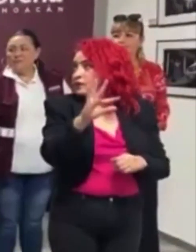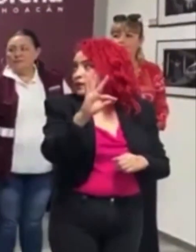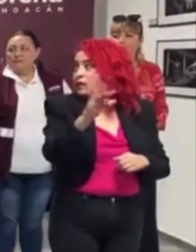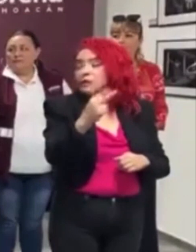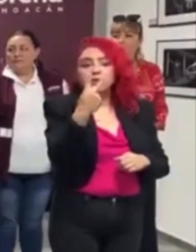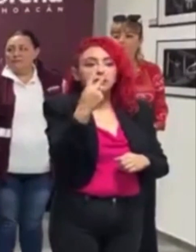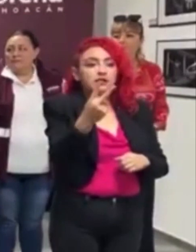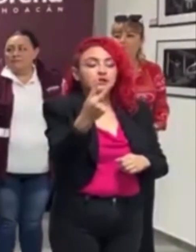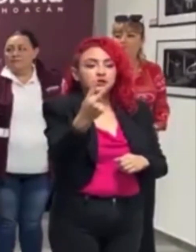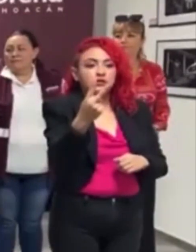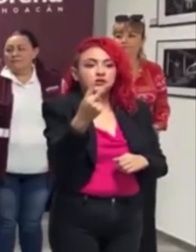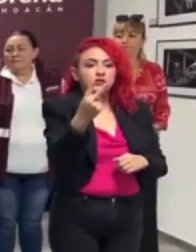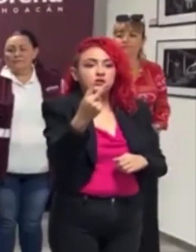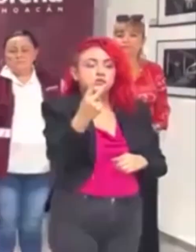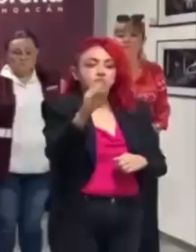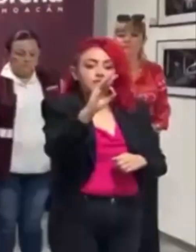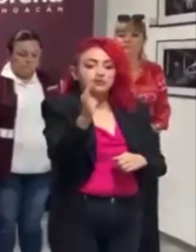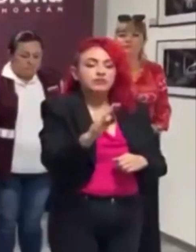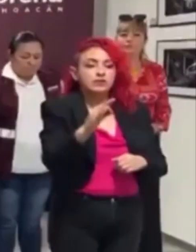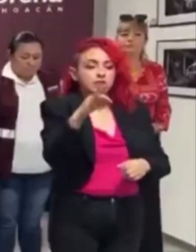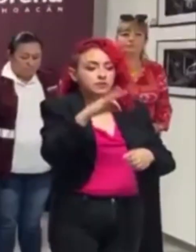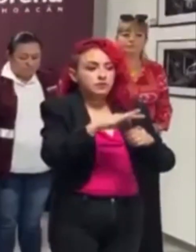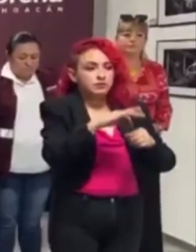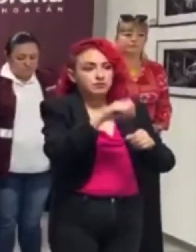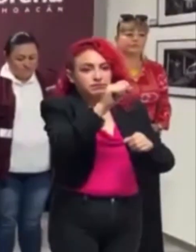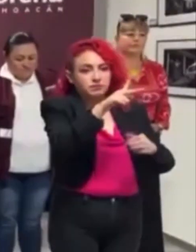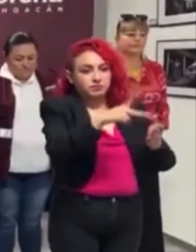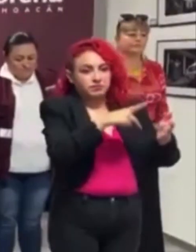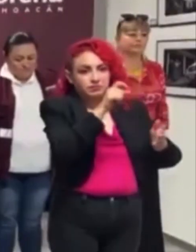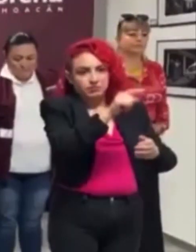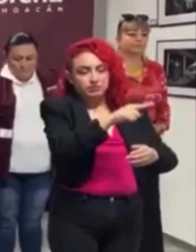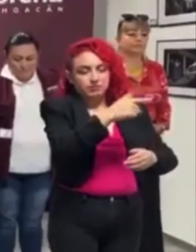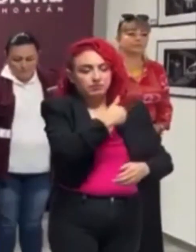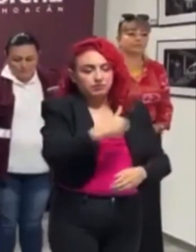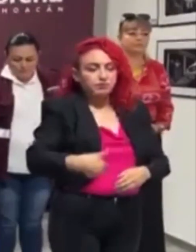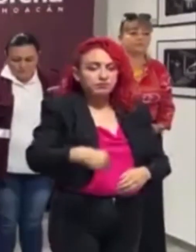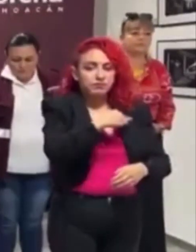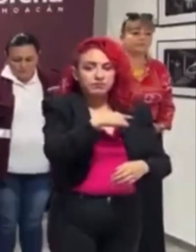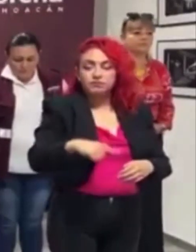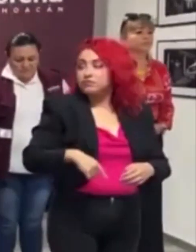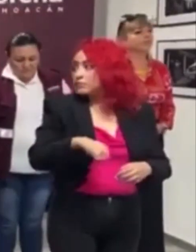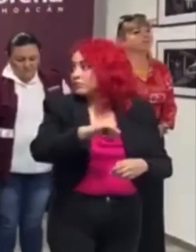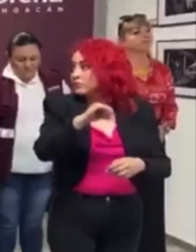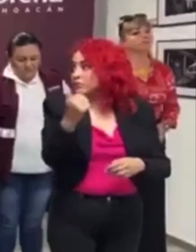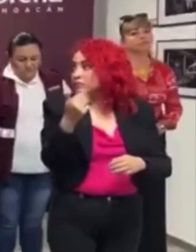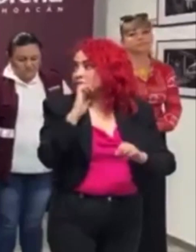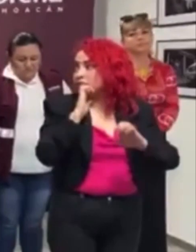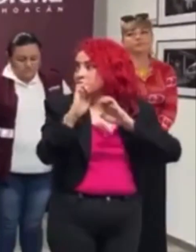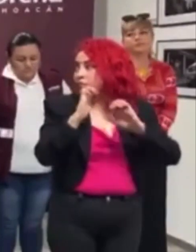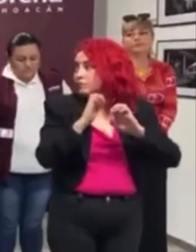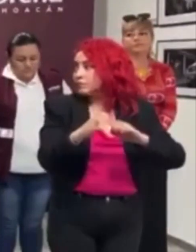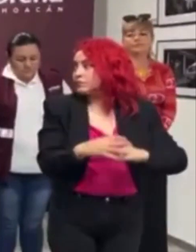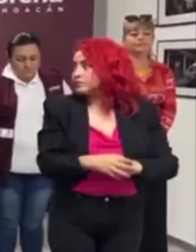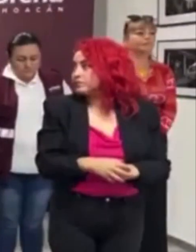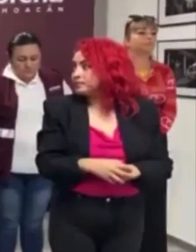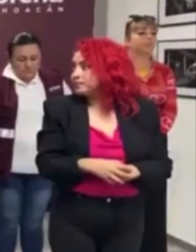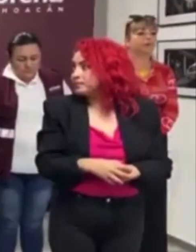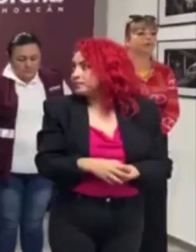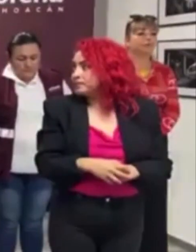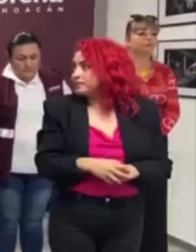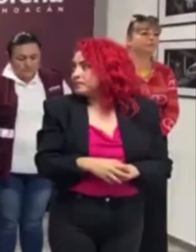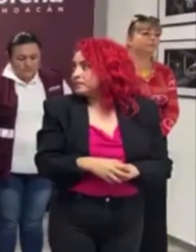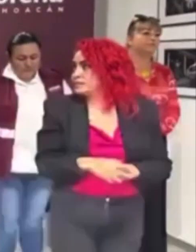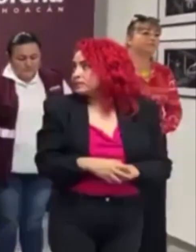42 votaría por él, por la reelección. Por otro lado, hay otro dato